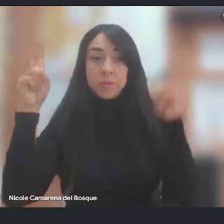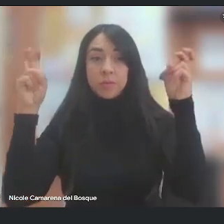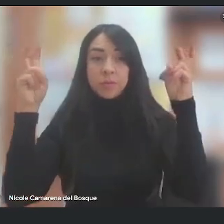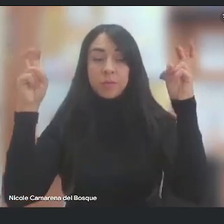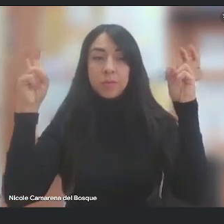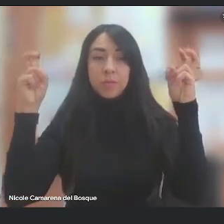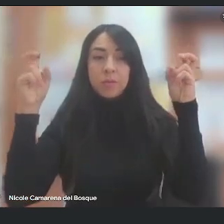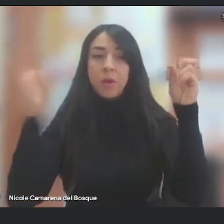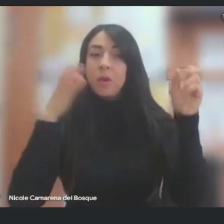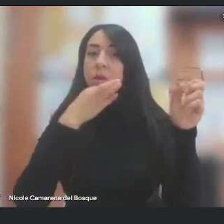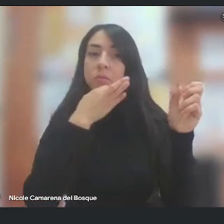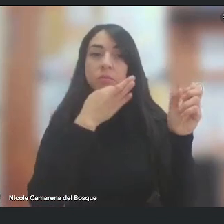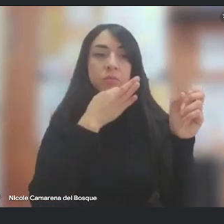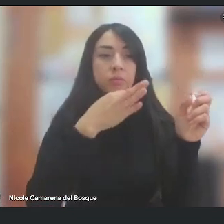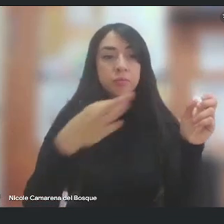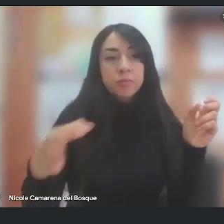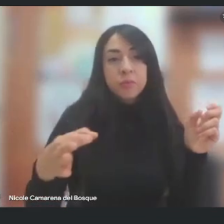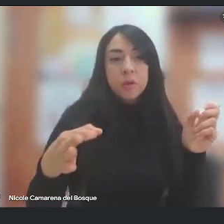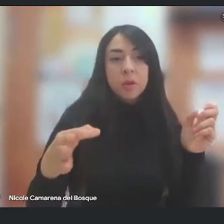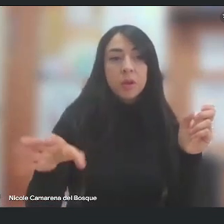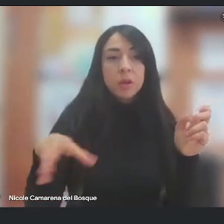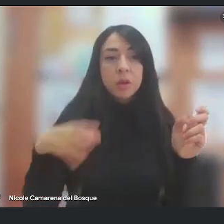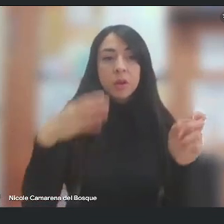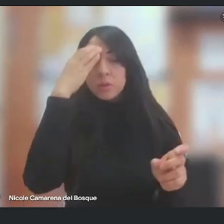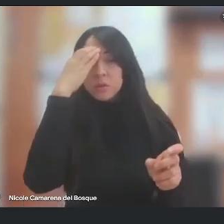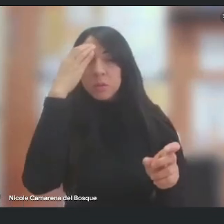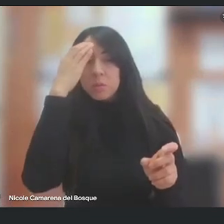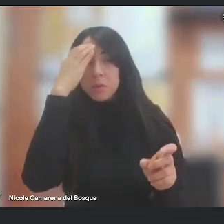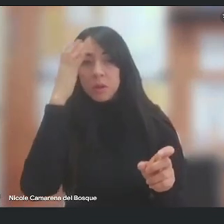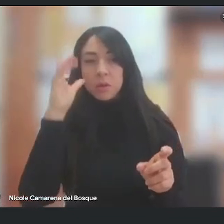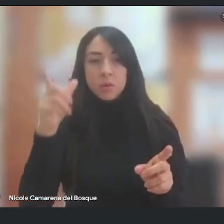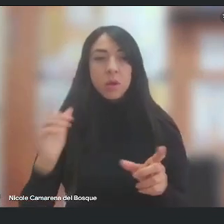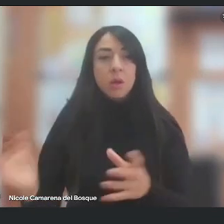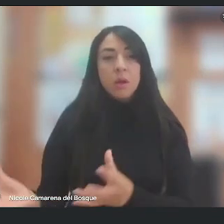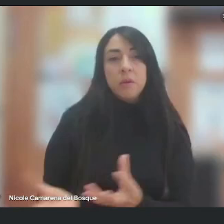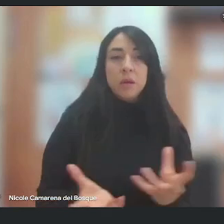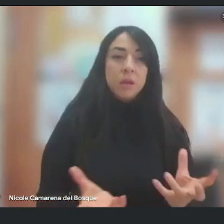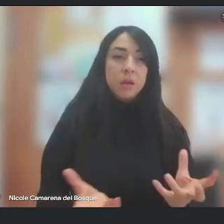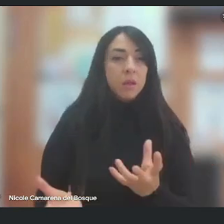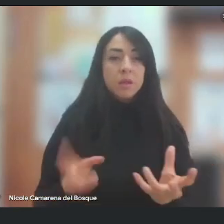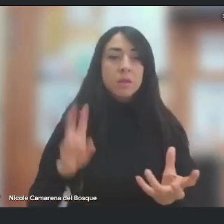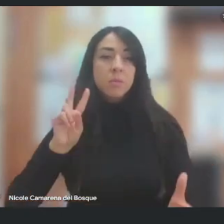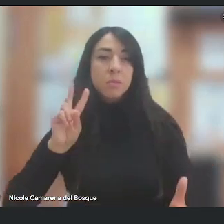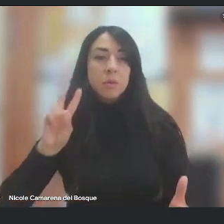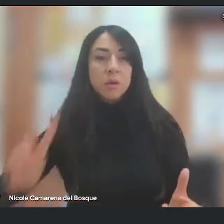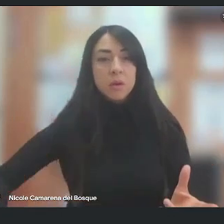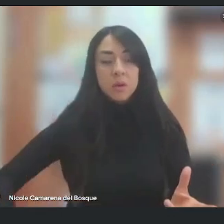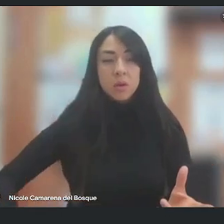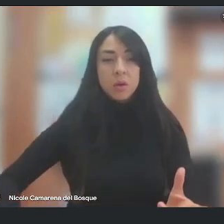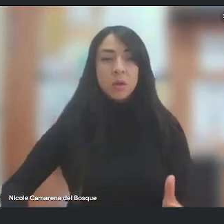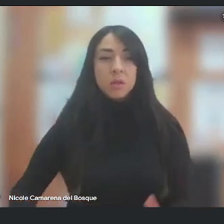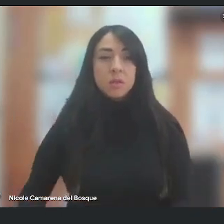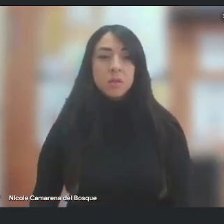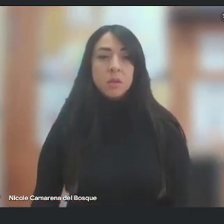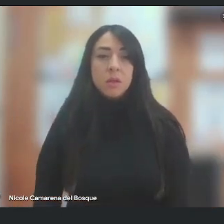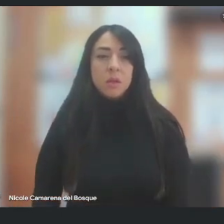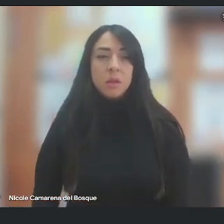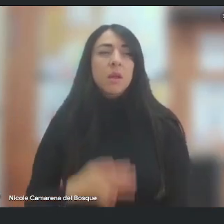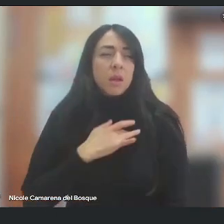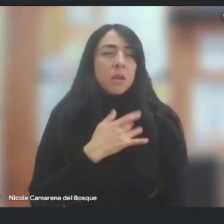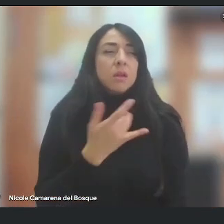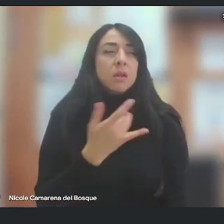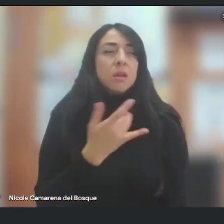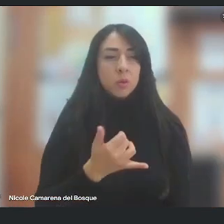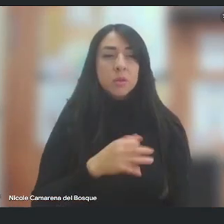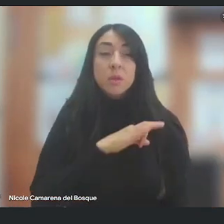adolescentes, jóvenes, que tengan ese conocimiento, esas habilidades, actitudes y valores que les empoderen